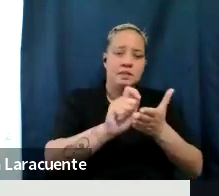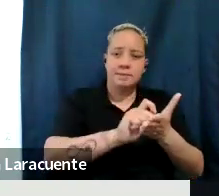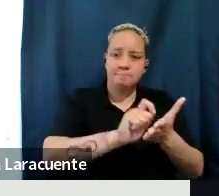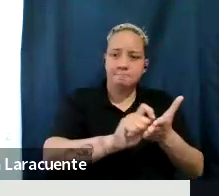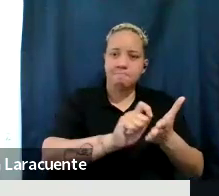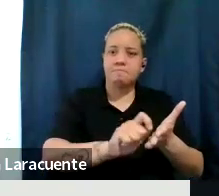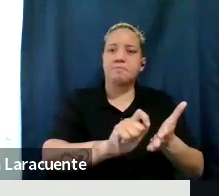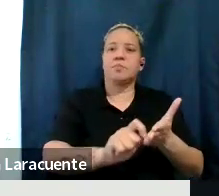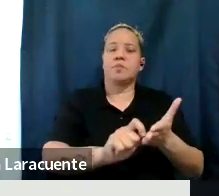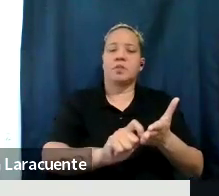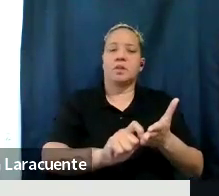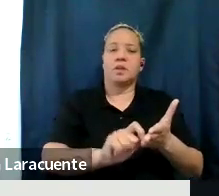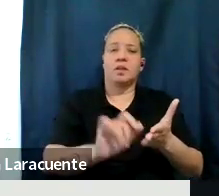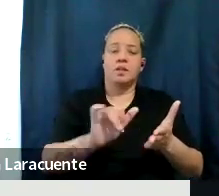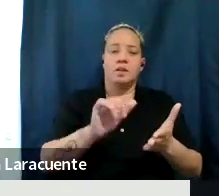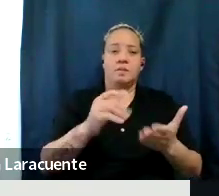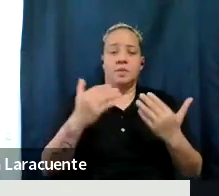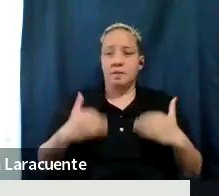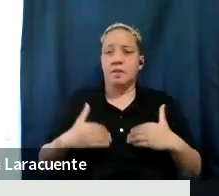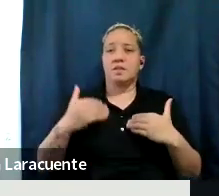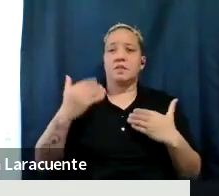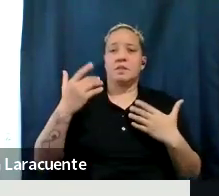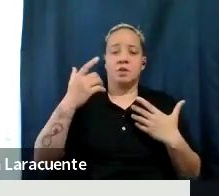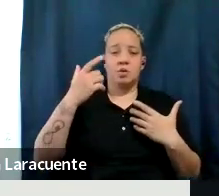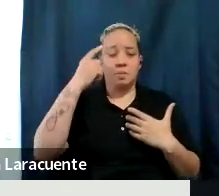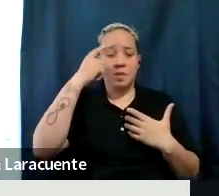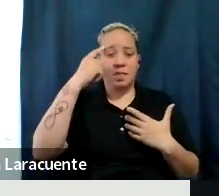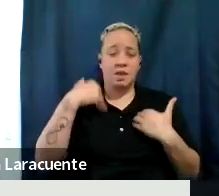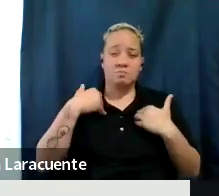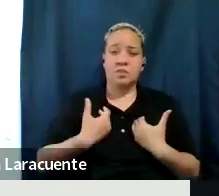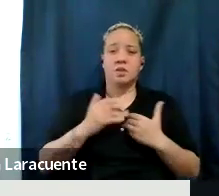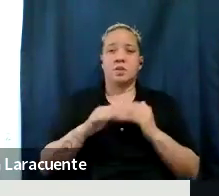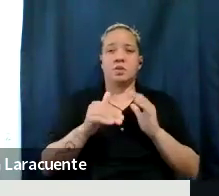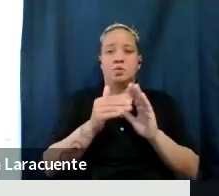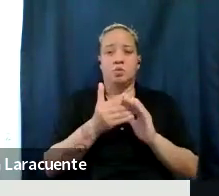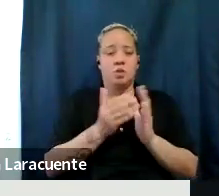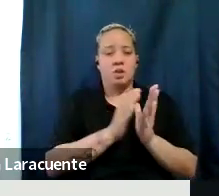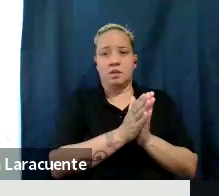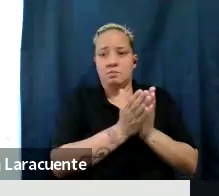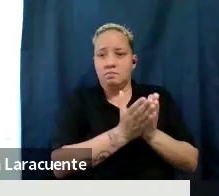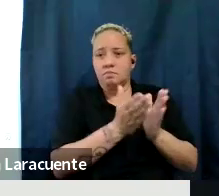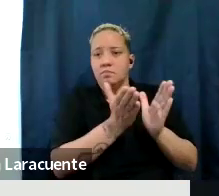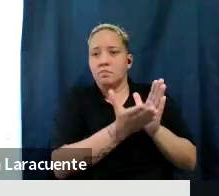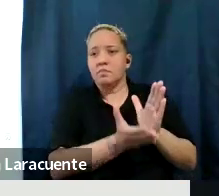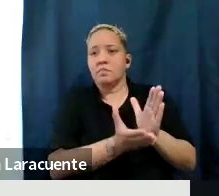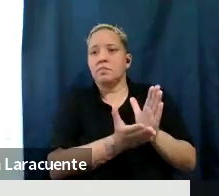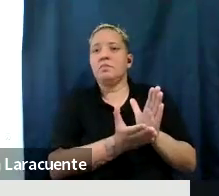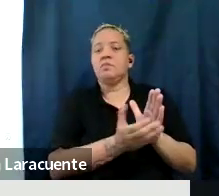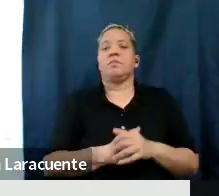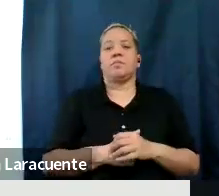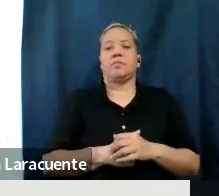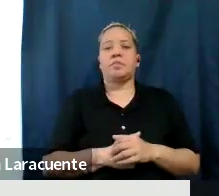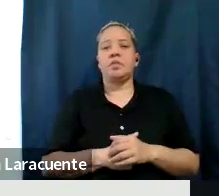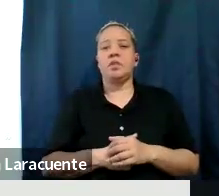con mucho desgaste mental y físico, y todas esas carpetas se guardan en la sala Zenobia Juan Ramón Jiménez, que